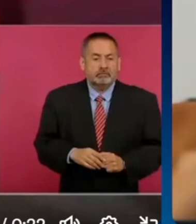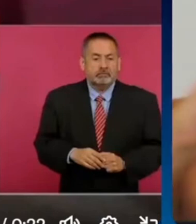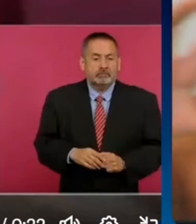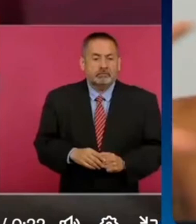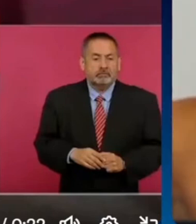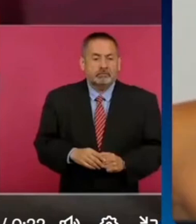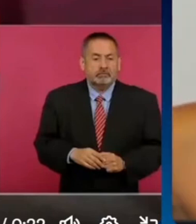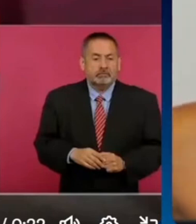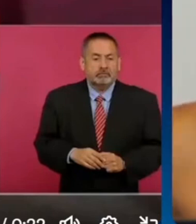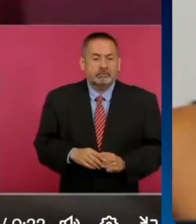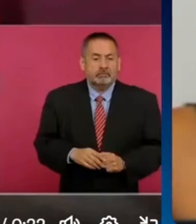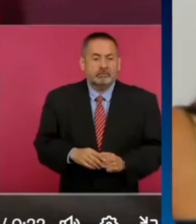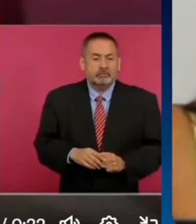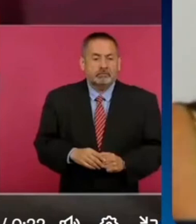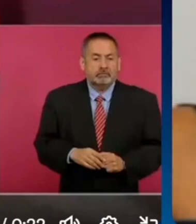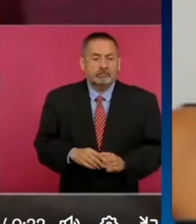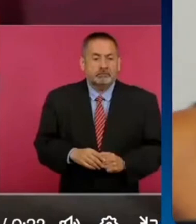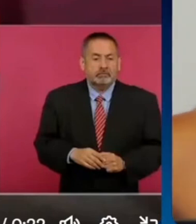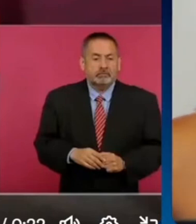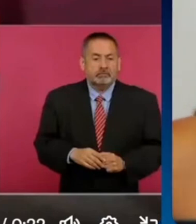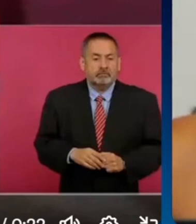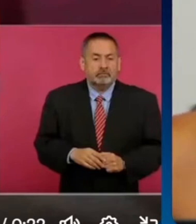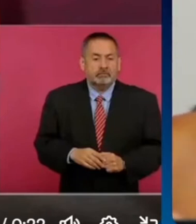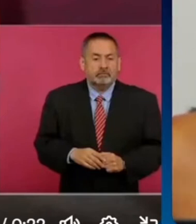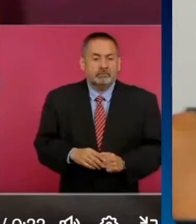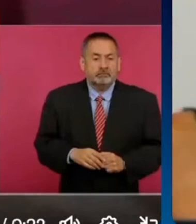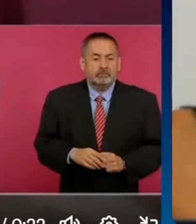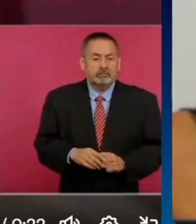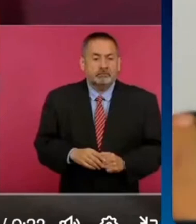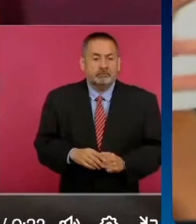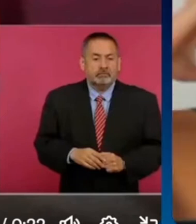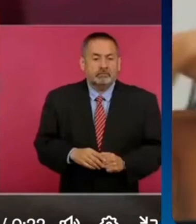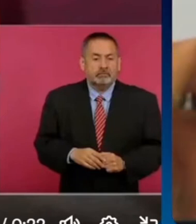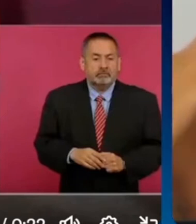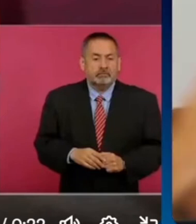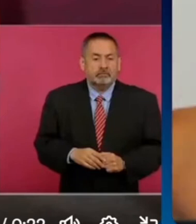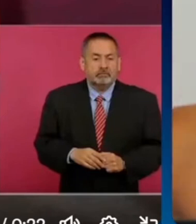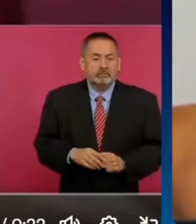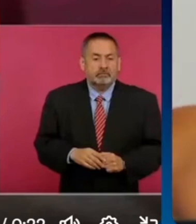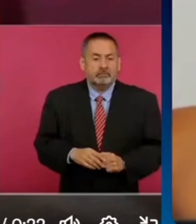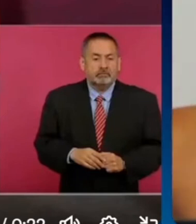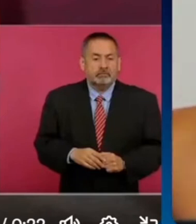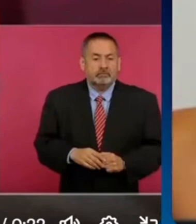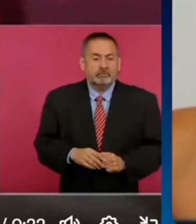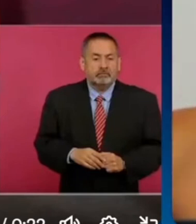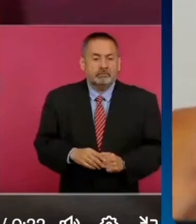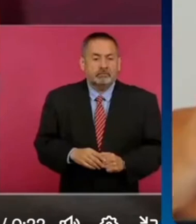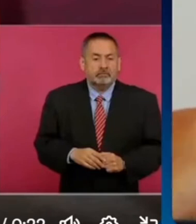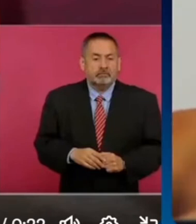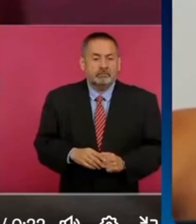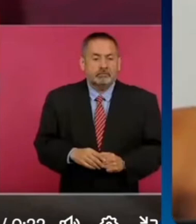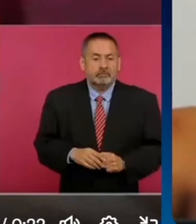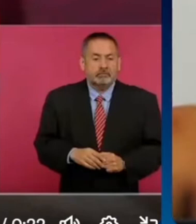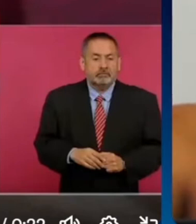a toda la seguridad y, bueno, dicen que han gastado millones en una seguridad excelente, y a plena